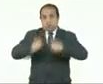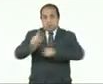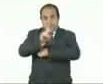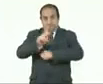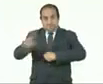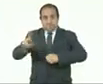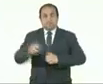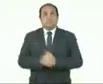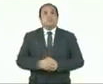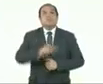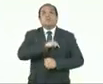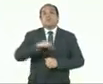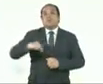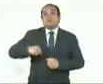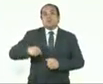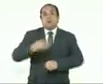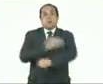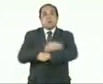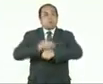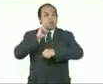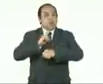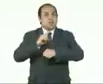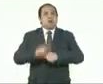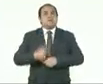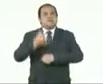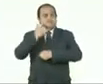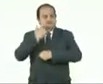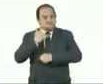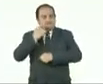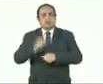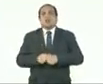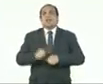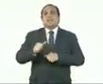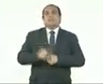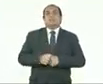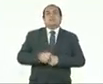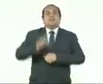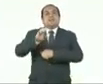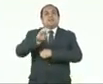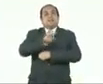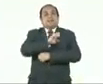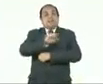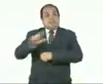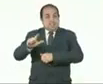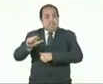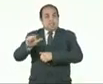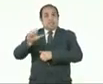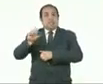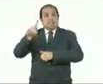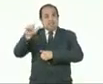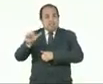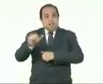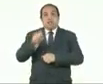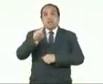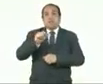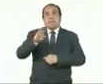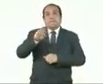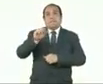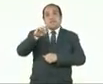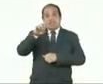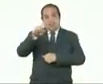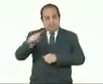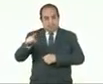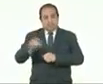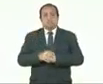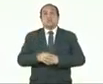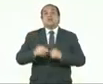Ciudadana, nuestra compañera incansable Estela Damián y también incansable Beatriz Olivares del Instituto